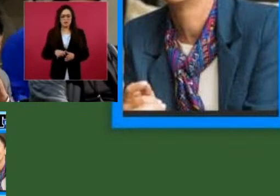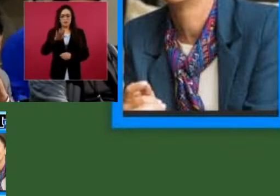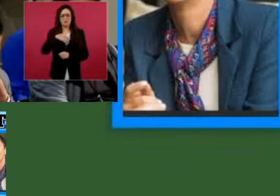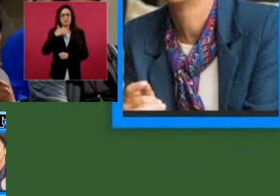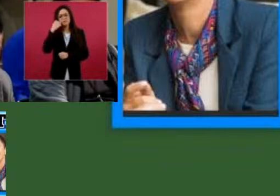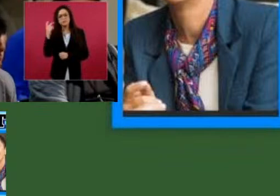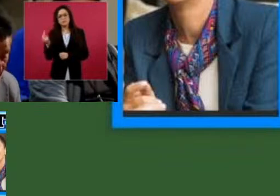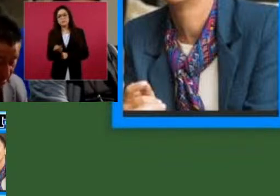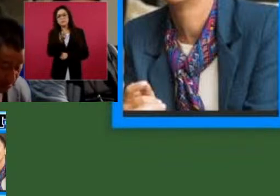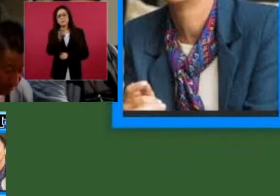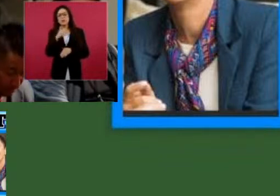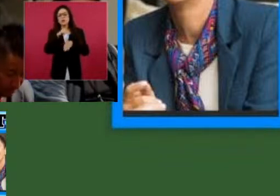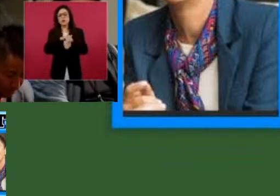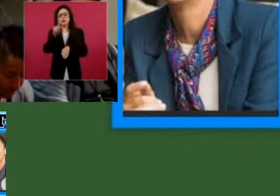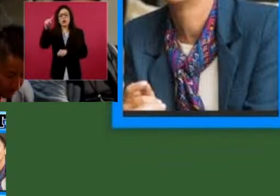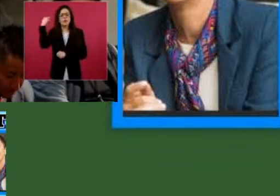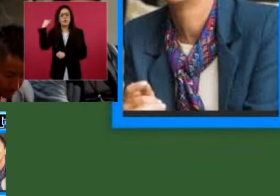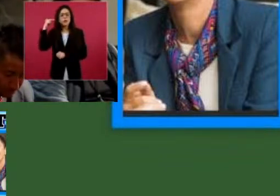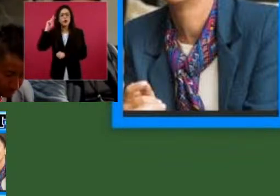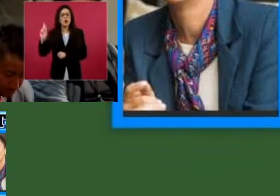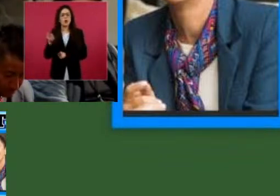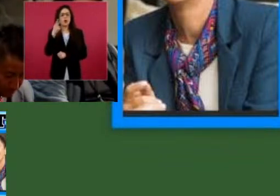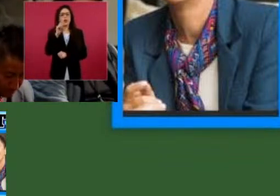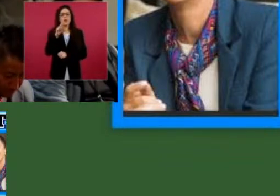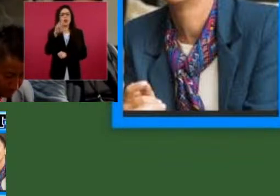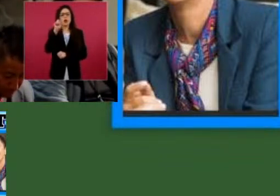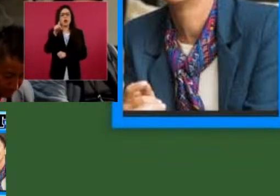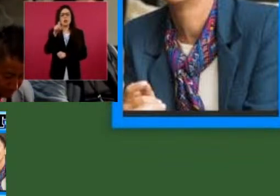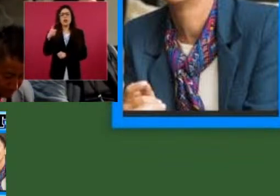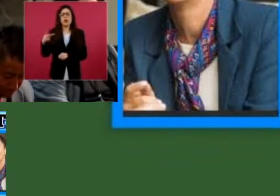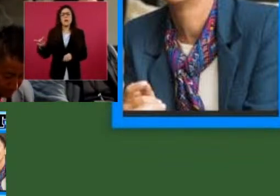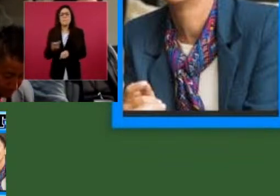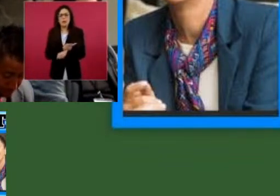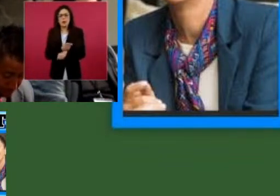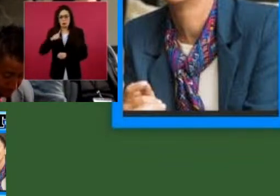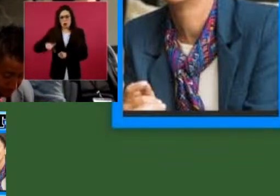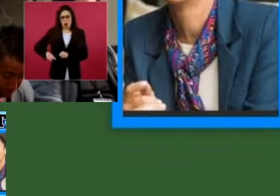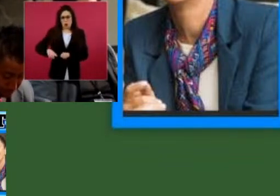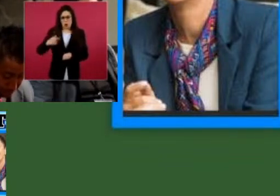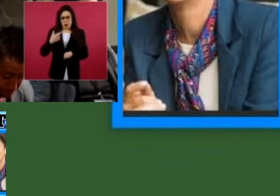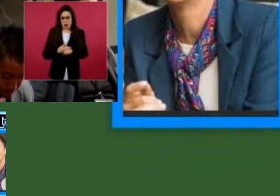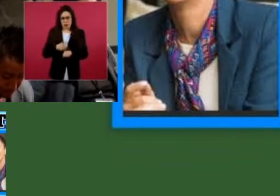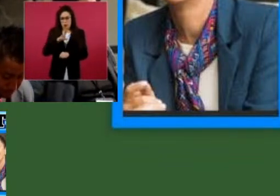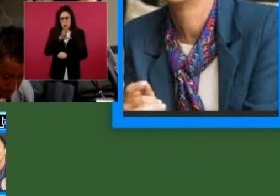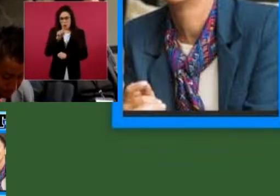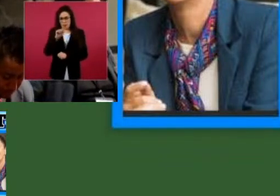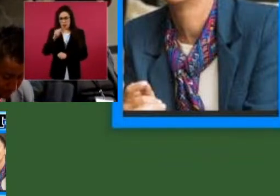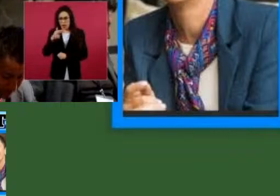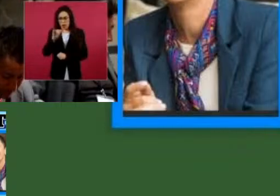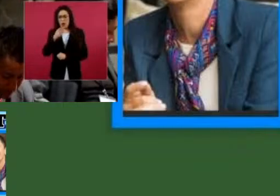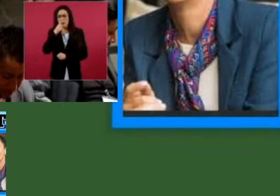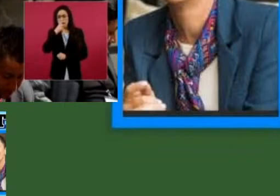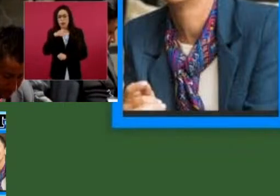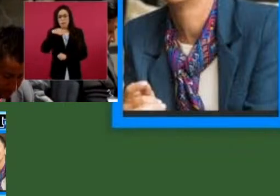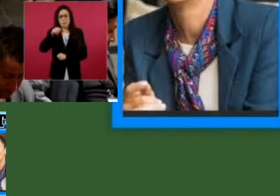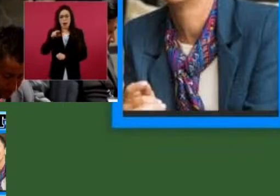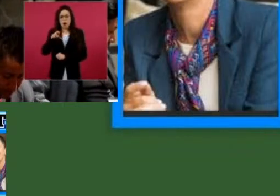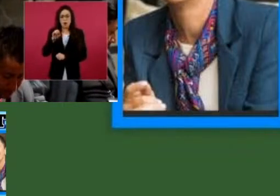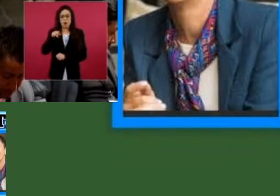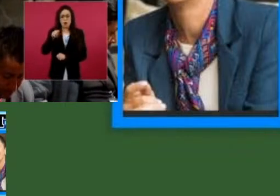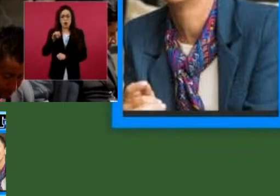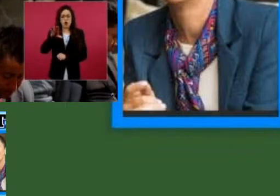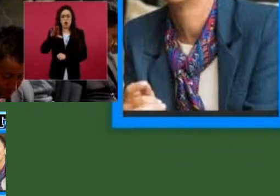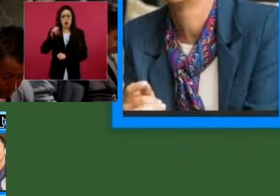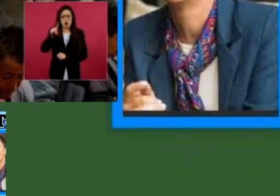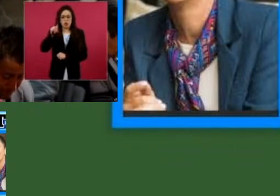Veracruz. El gobernador de Veracruz, Cuitlagua García, informó que Marco Antonio Conde perdió los amparos